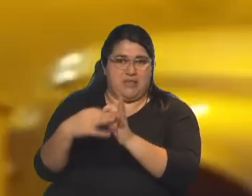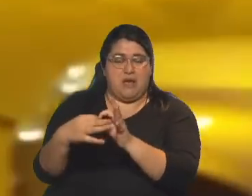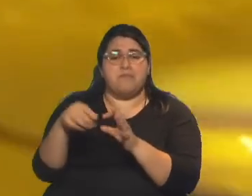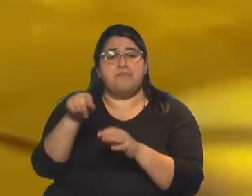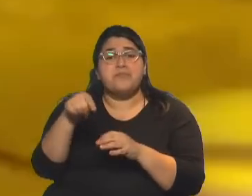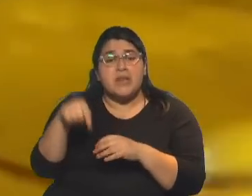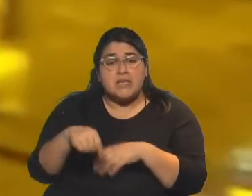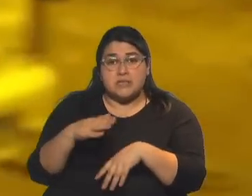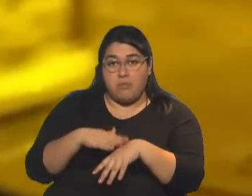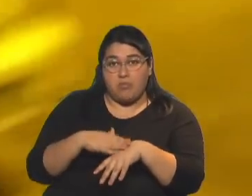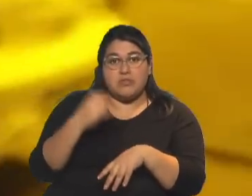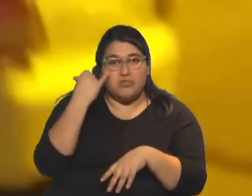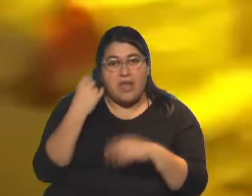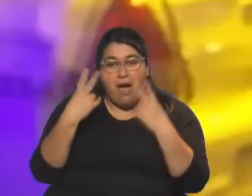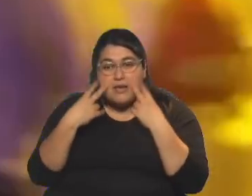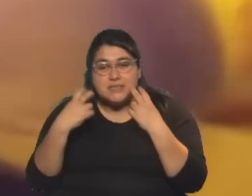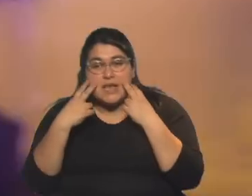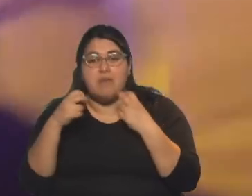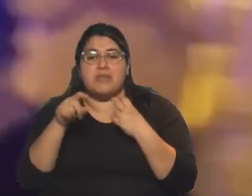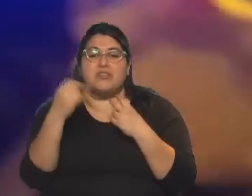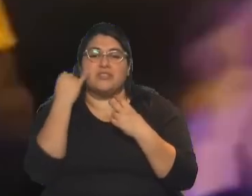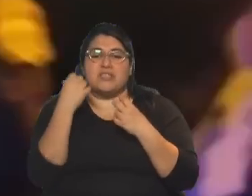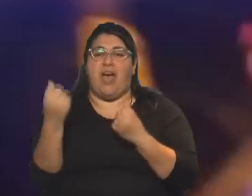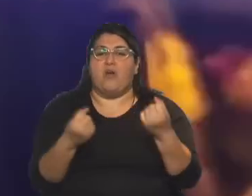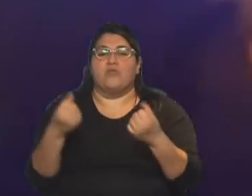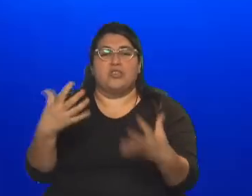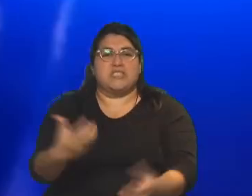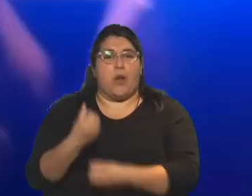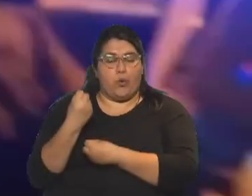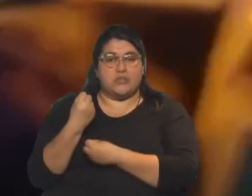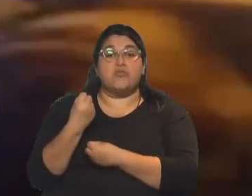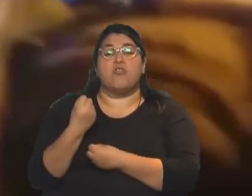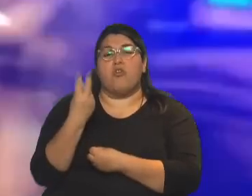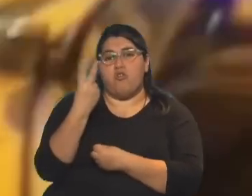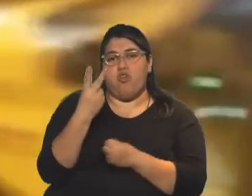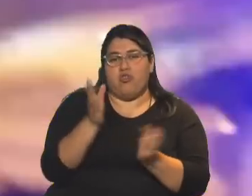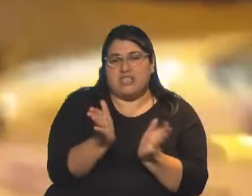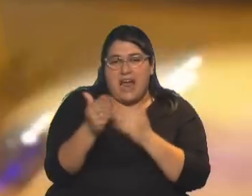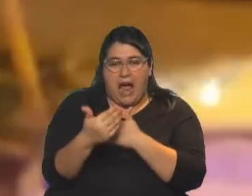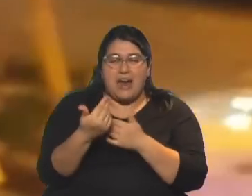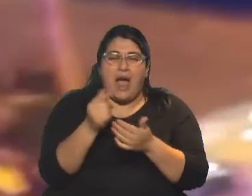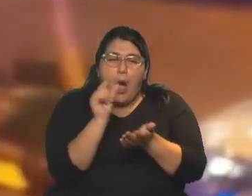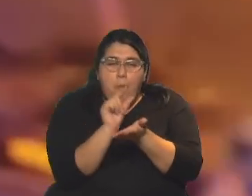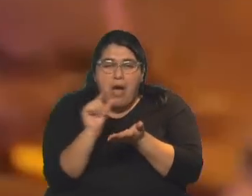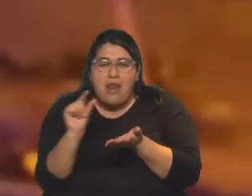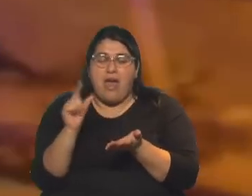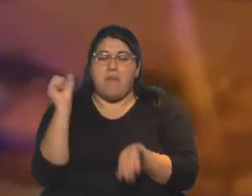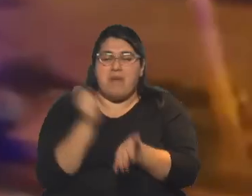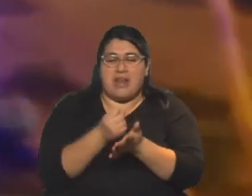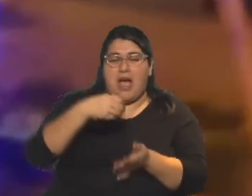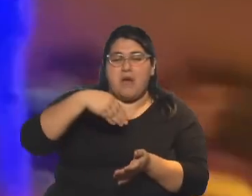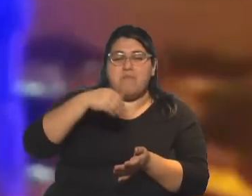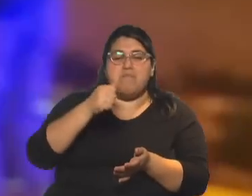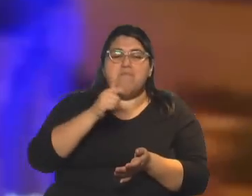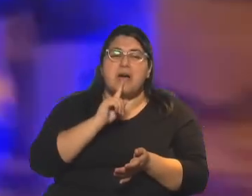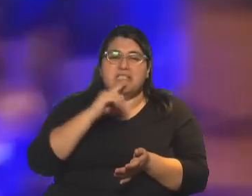destaca que en este ayuntamiento se secuestro se secuestraron dos cajas de bala marca mate calibre nueve